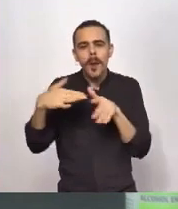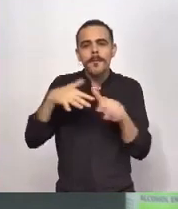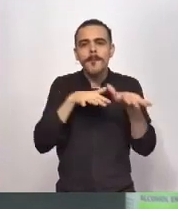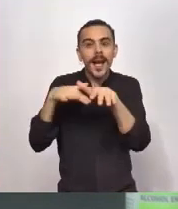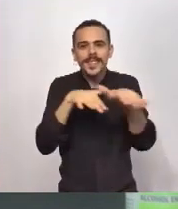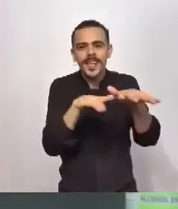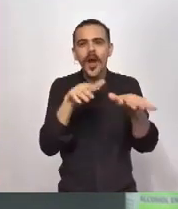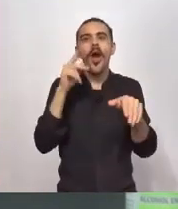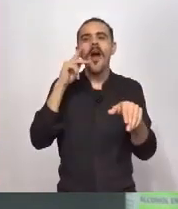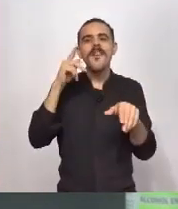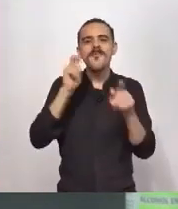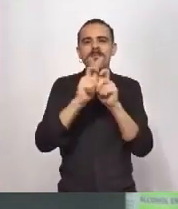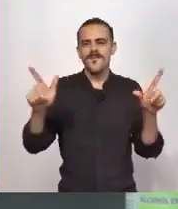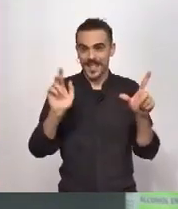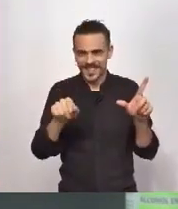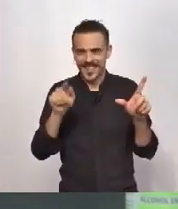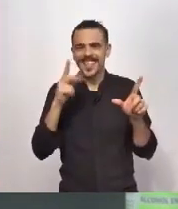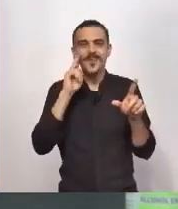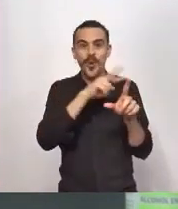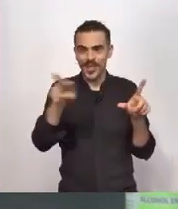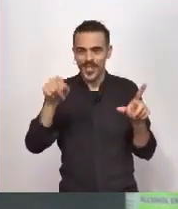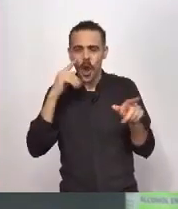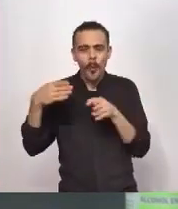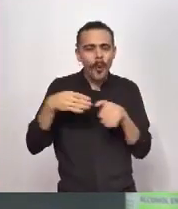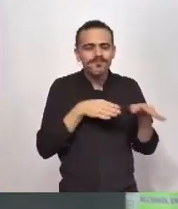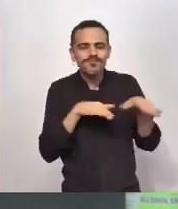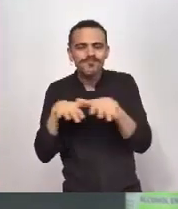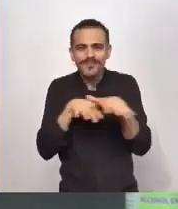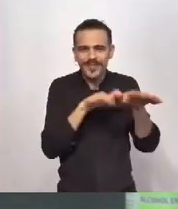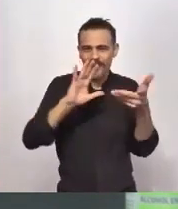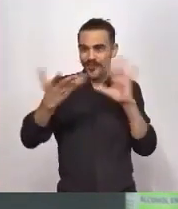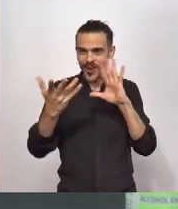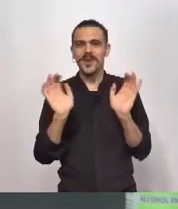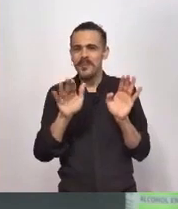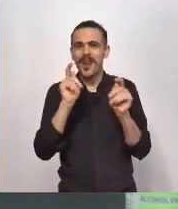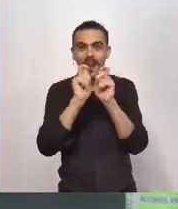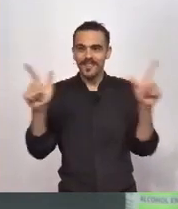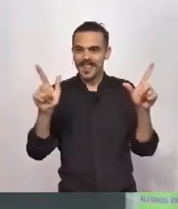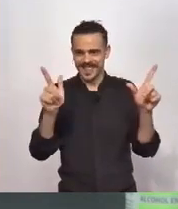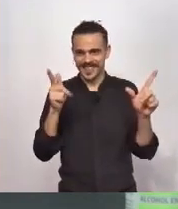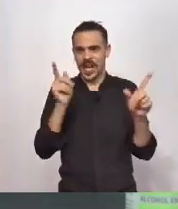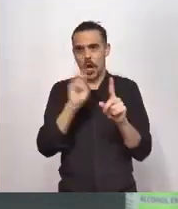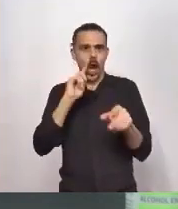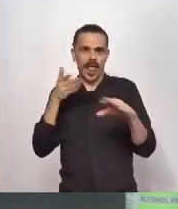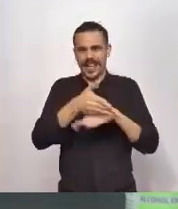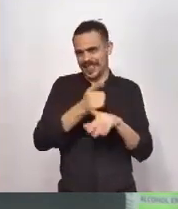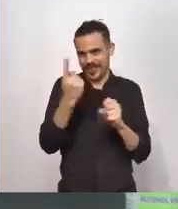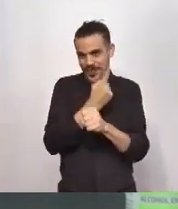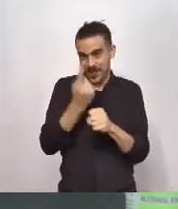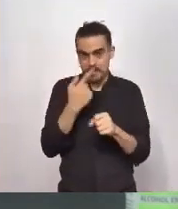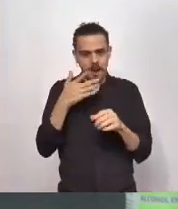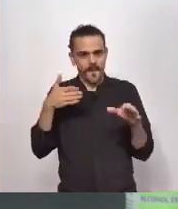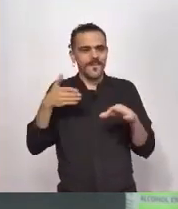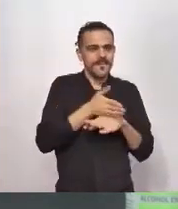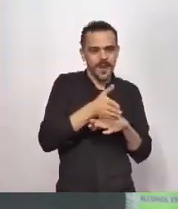el IAER, el Instituto Audiovisual de la Provincia, conjuntamente con cada museo, y va a ser una experiencia muy linda para nosotros porque